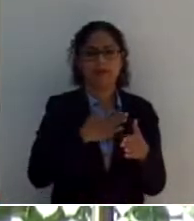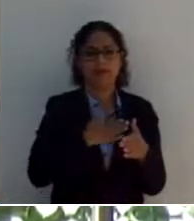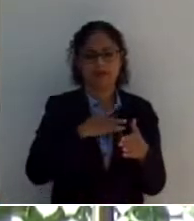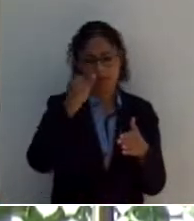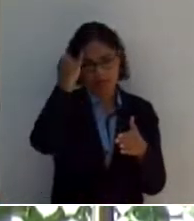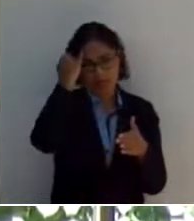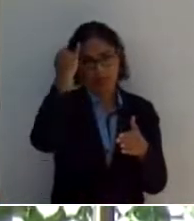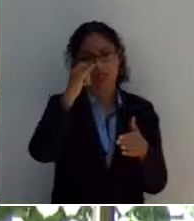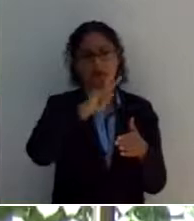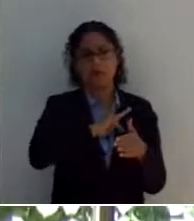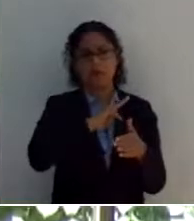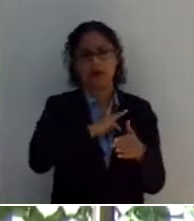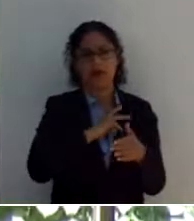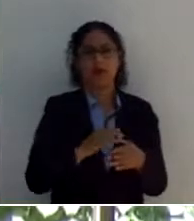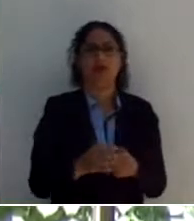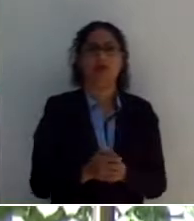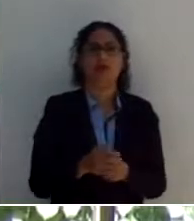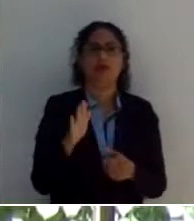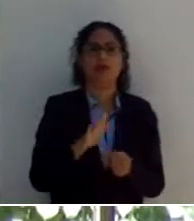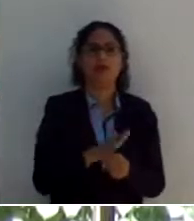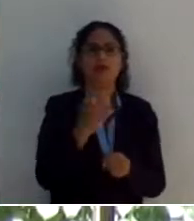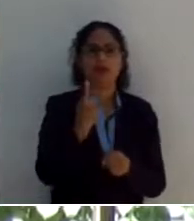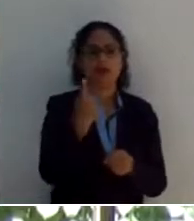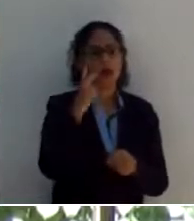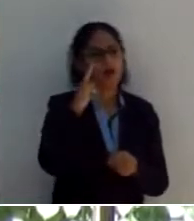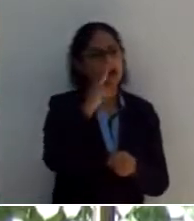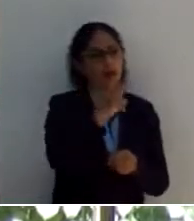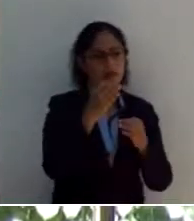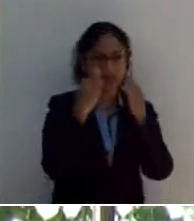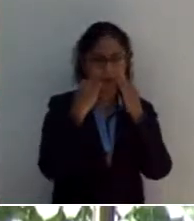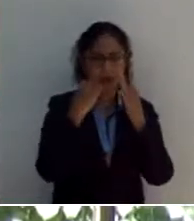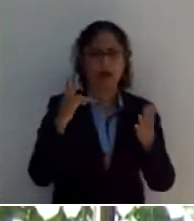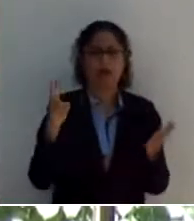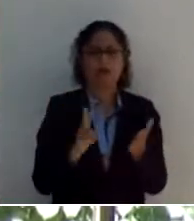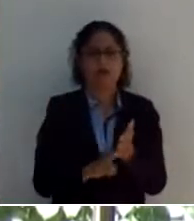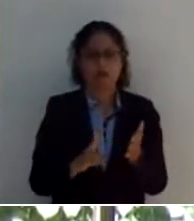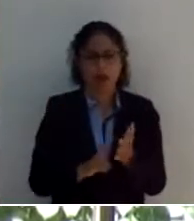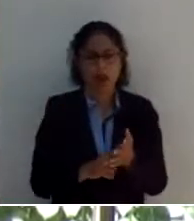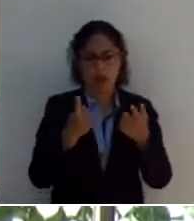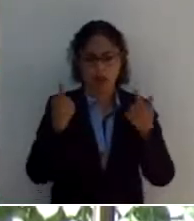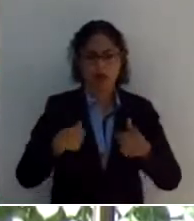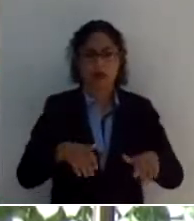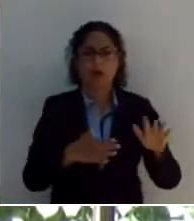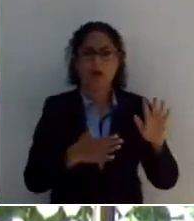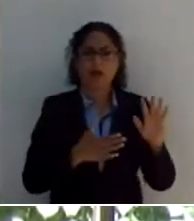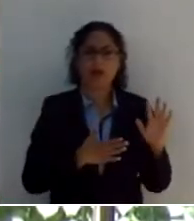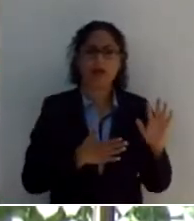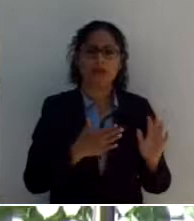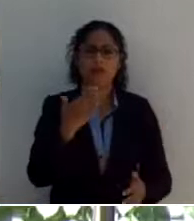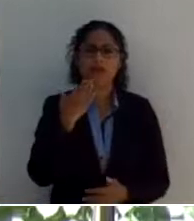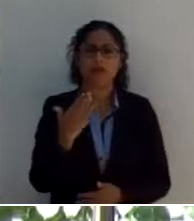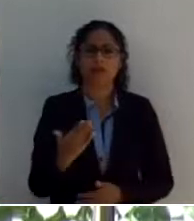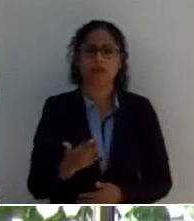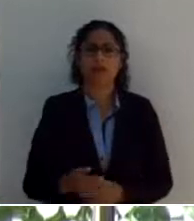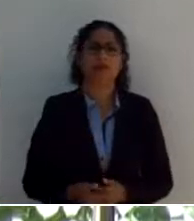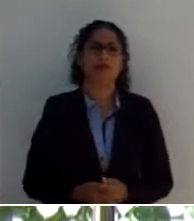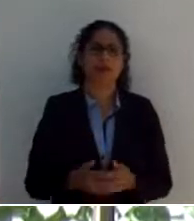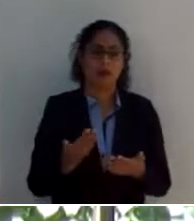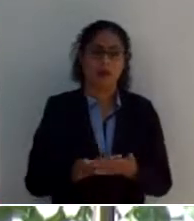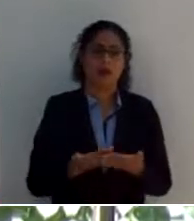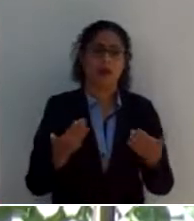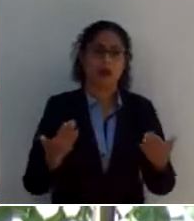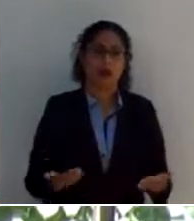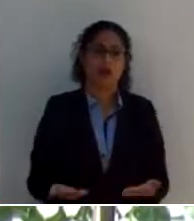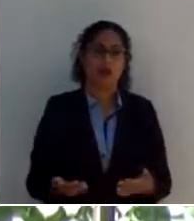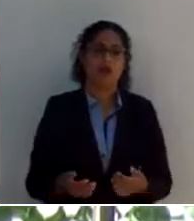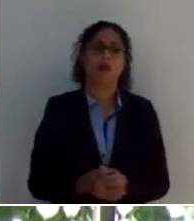pone, porque ya quedó demostrado el valor, la entrega, el compromiso, y les pongo, y ahora ya son